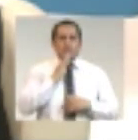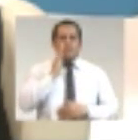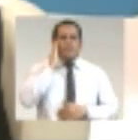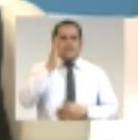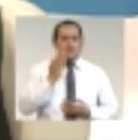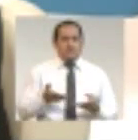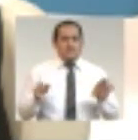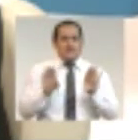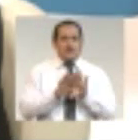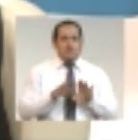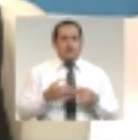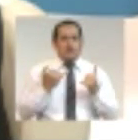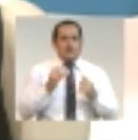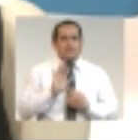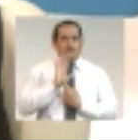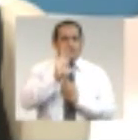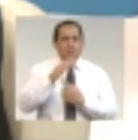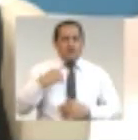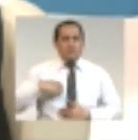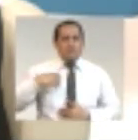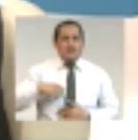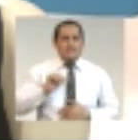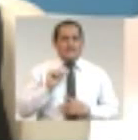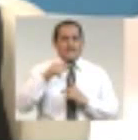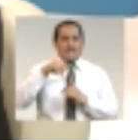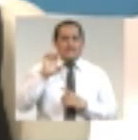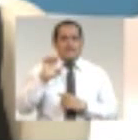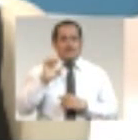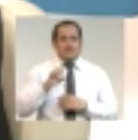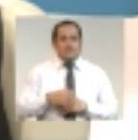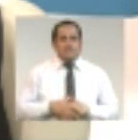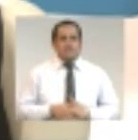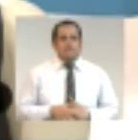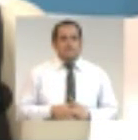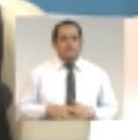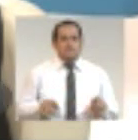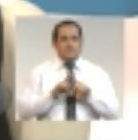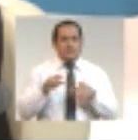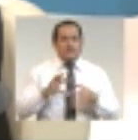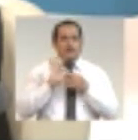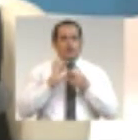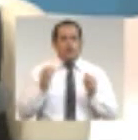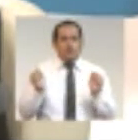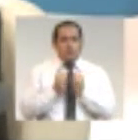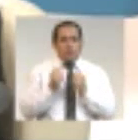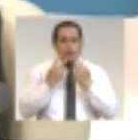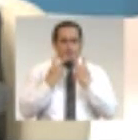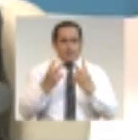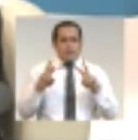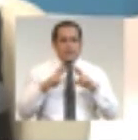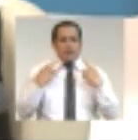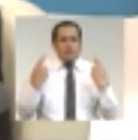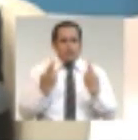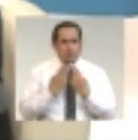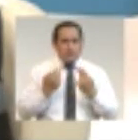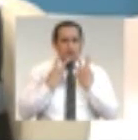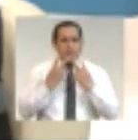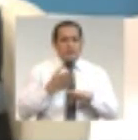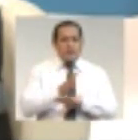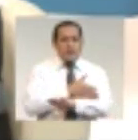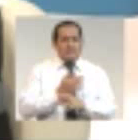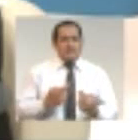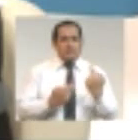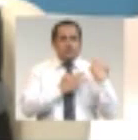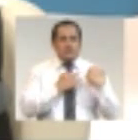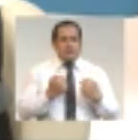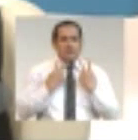una orden de clausura emitida por la Municipalidad de Ate, ¿no? Relacionado con este evento y que